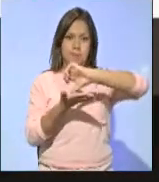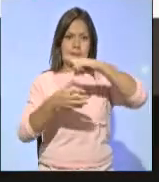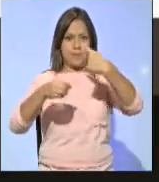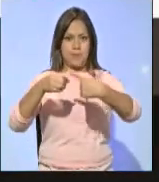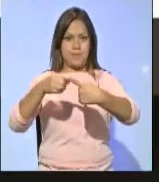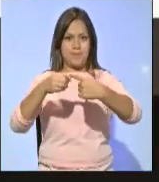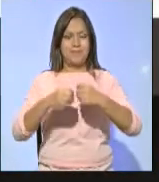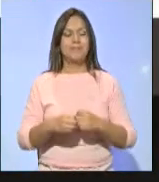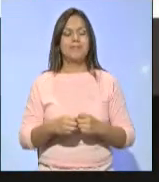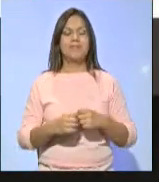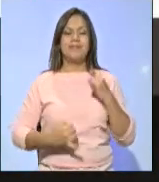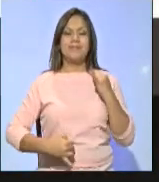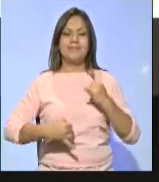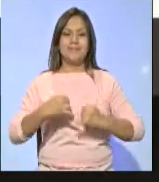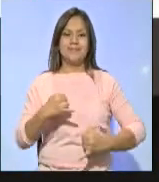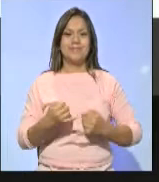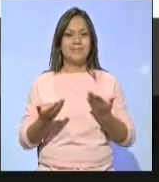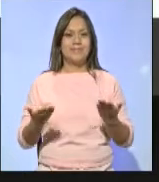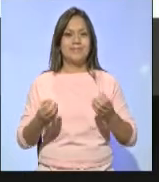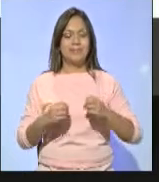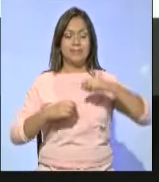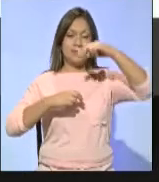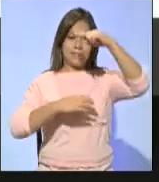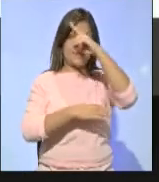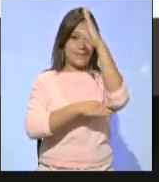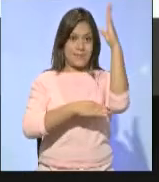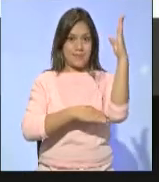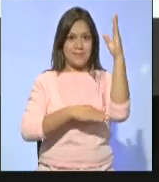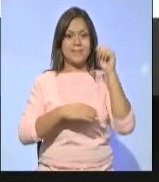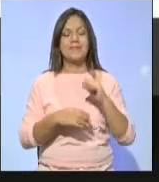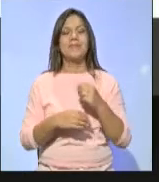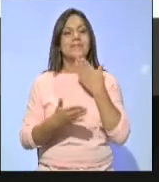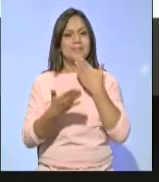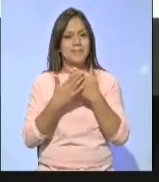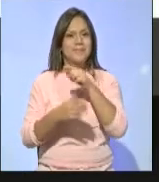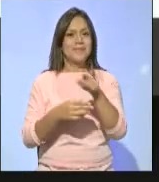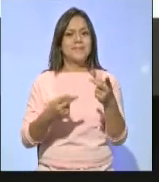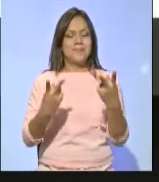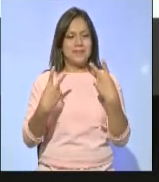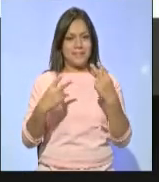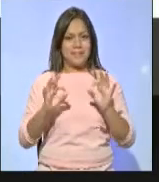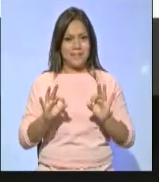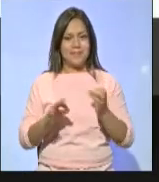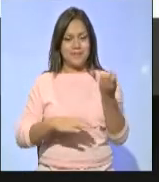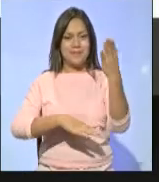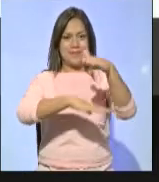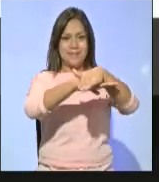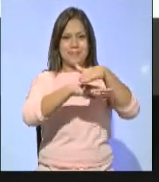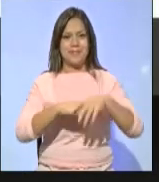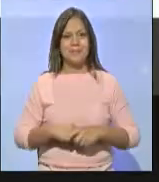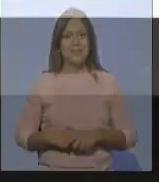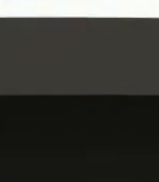Y de esta manera, amigos, finalizamos la emisión central de TVL Noticias. Gracias por haber estado con nosotros. Una buena tarde.